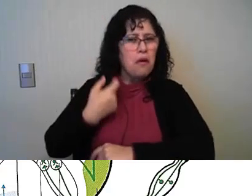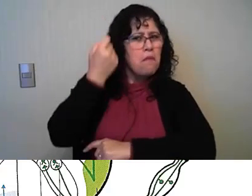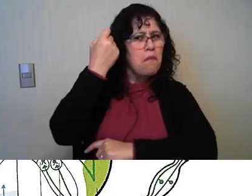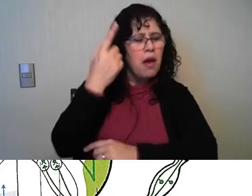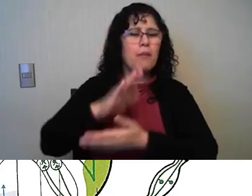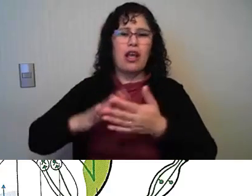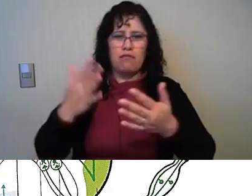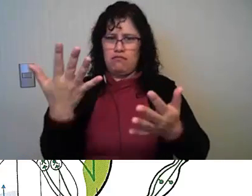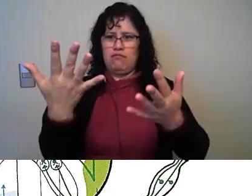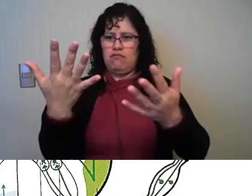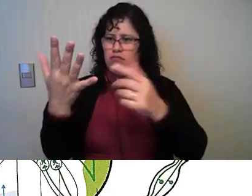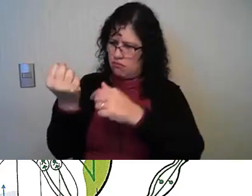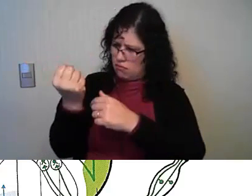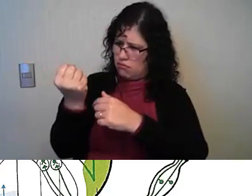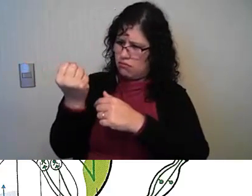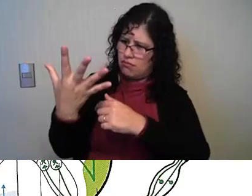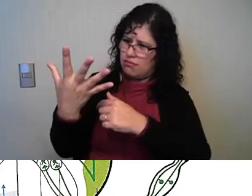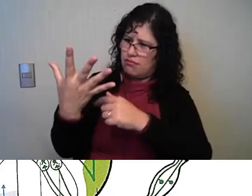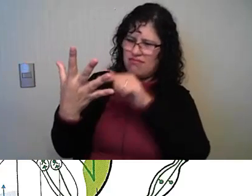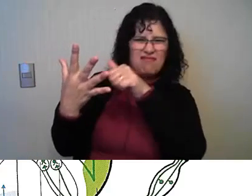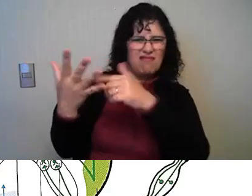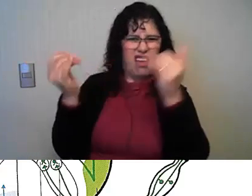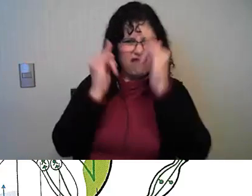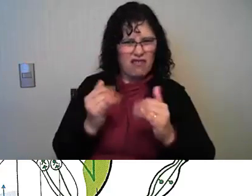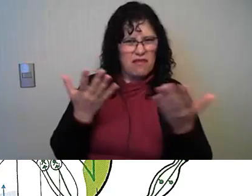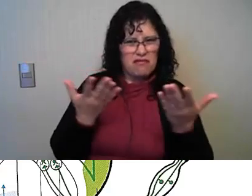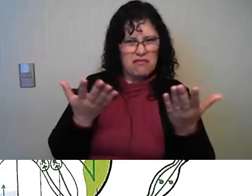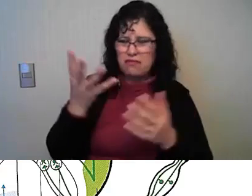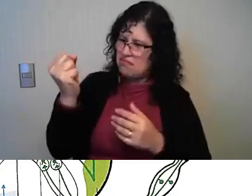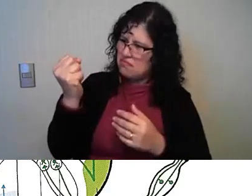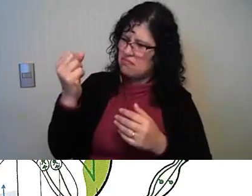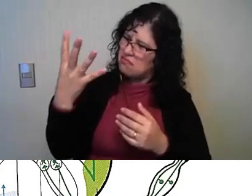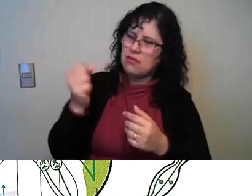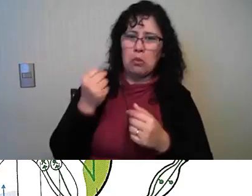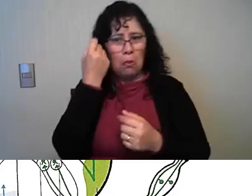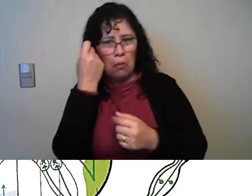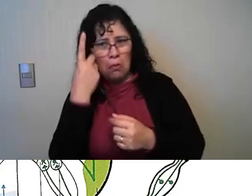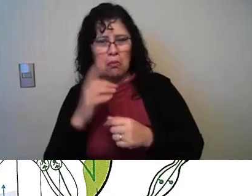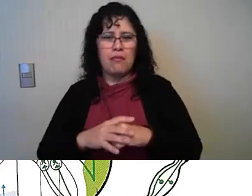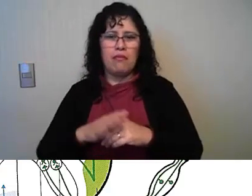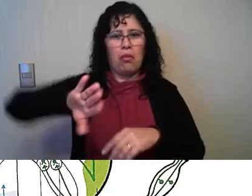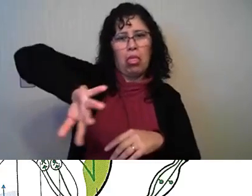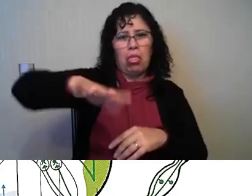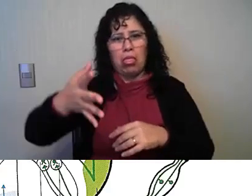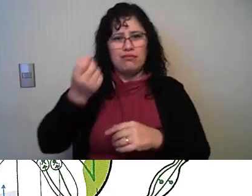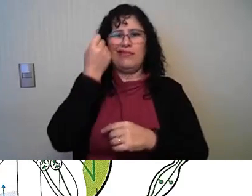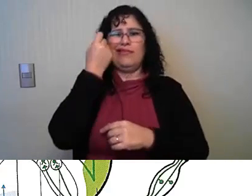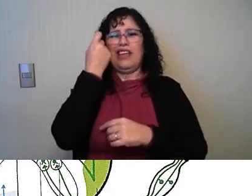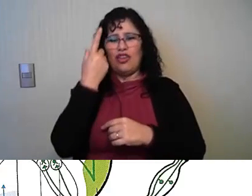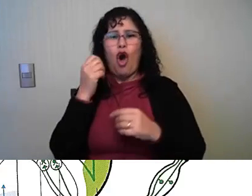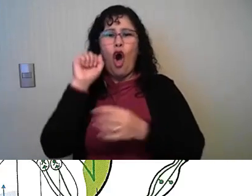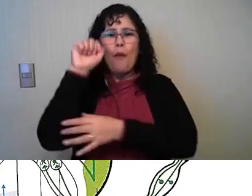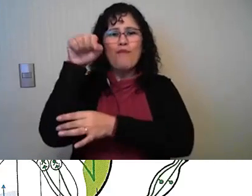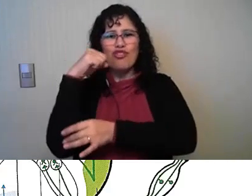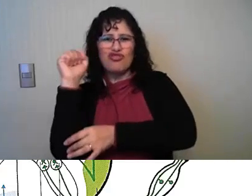tengo abierta, si la mano la tengo cerrada, ¿cierto? Me doy cuenta de la posición de